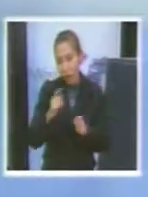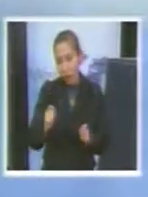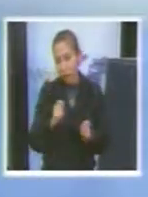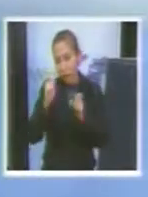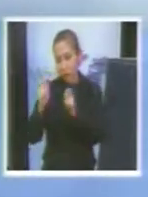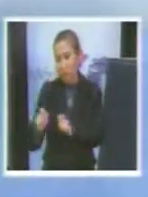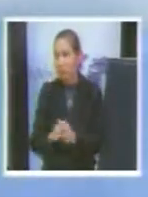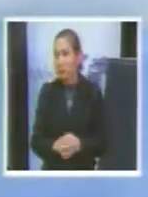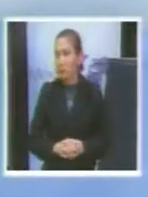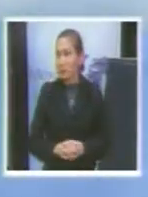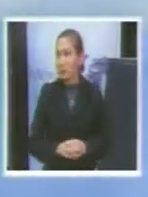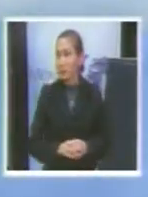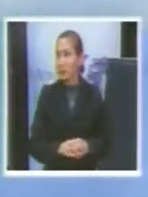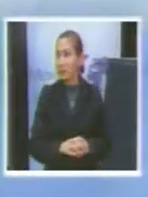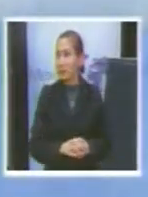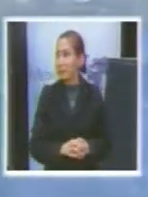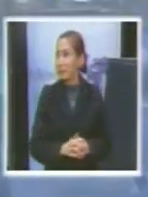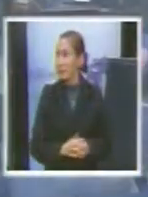su turno.